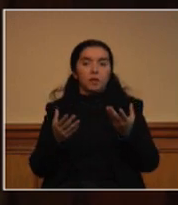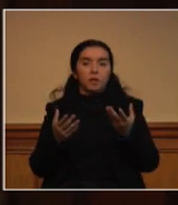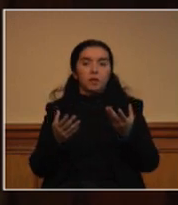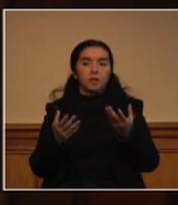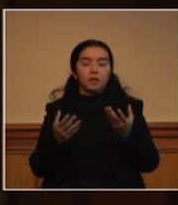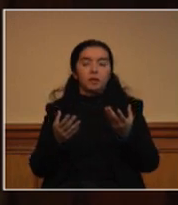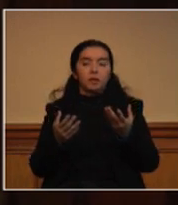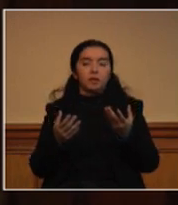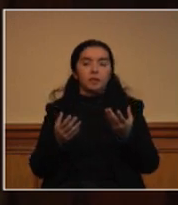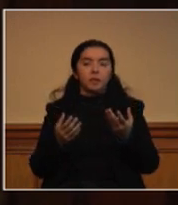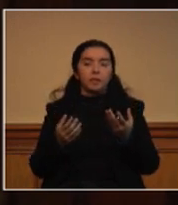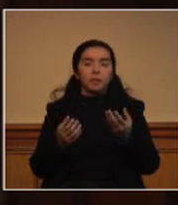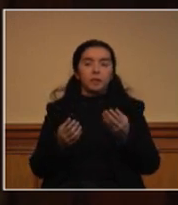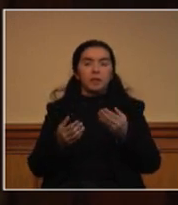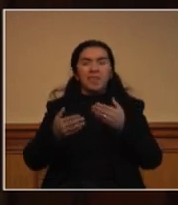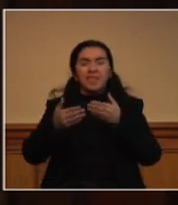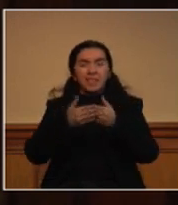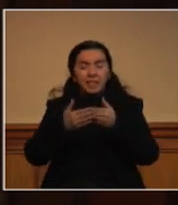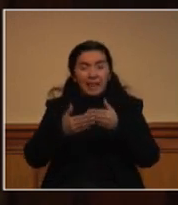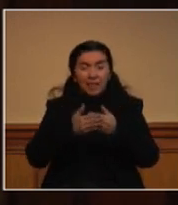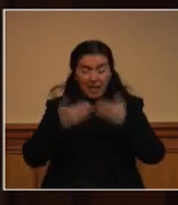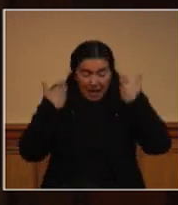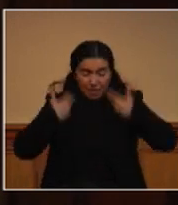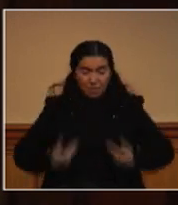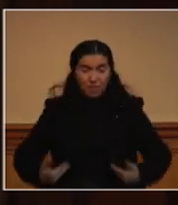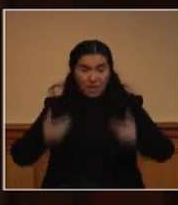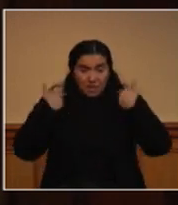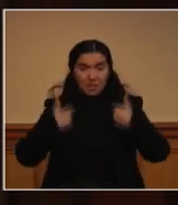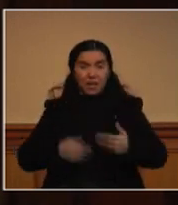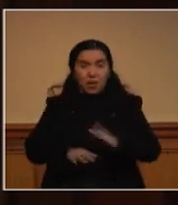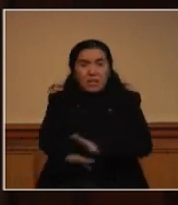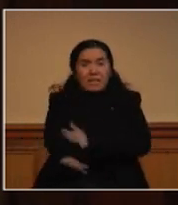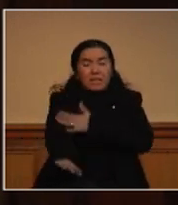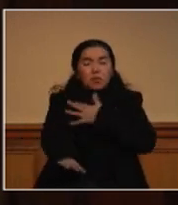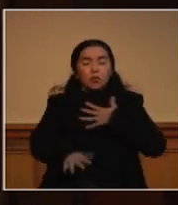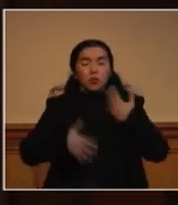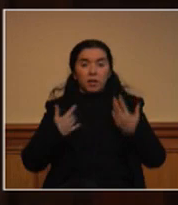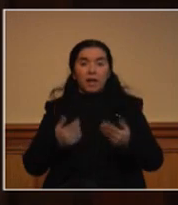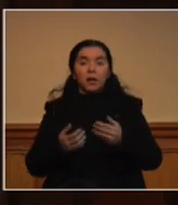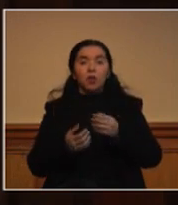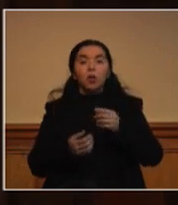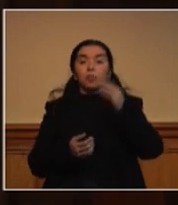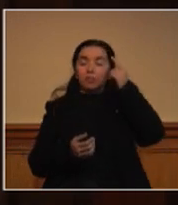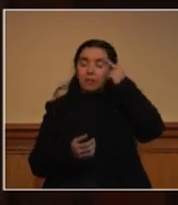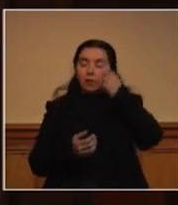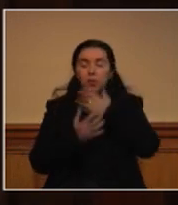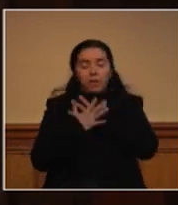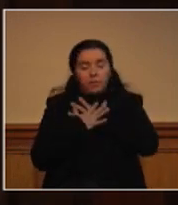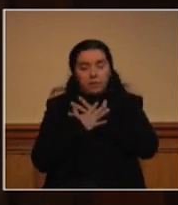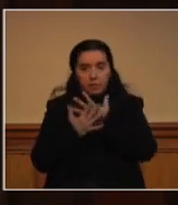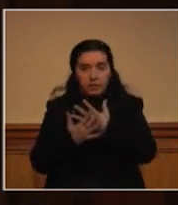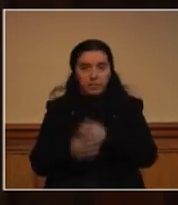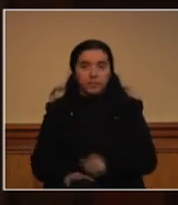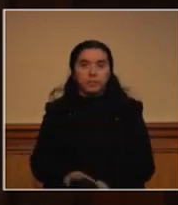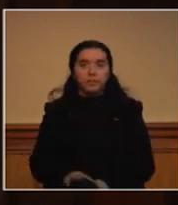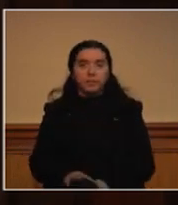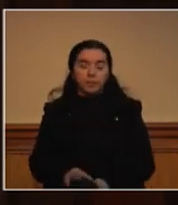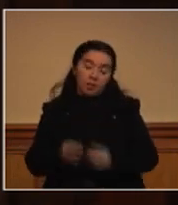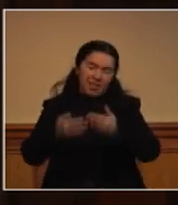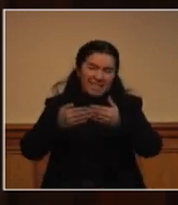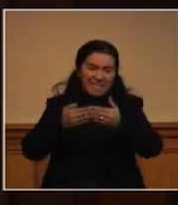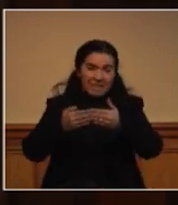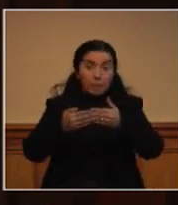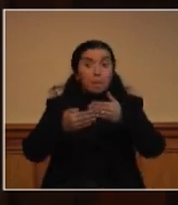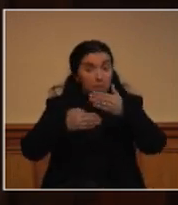cognición, de las barreras de acceso físico, sensorial o psicoafectivas. Digamos que el proceso de aprendizaje